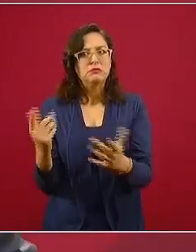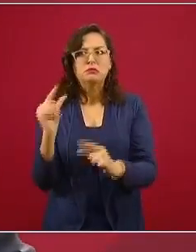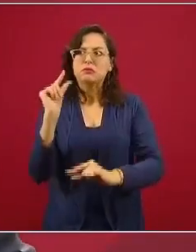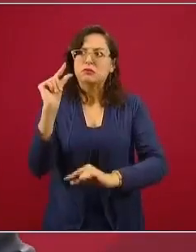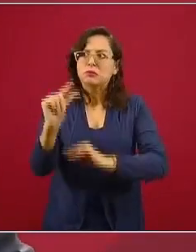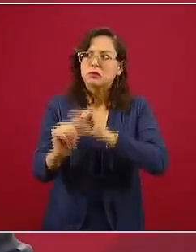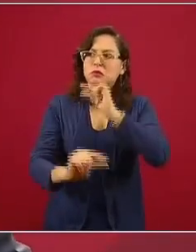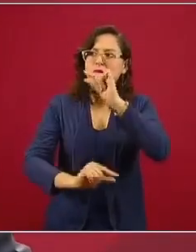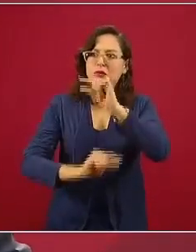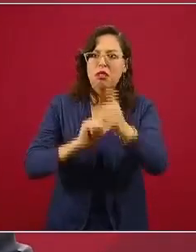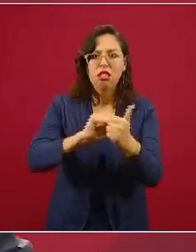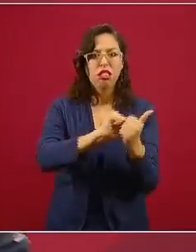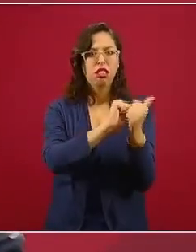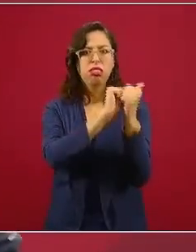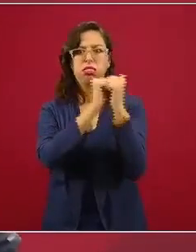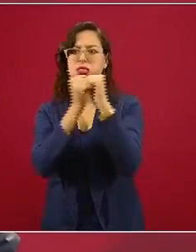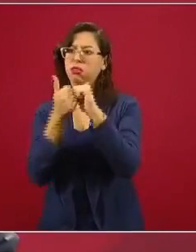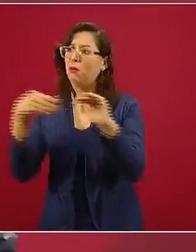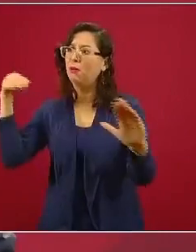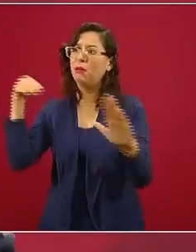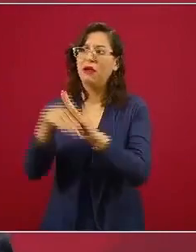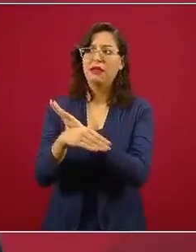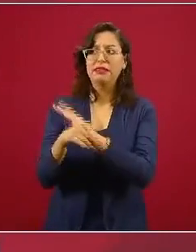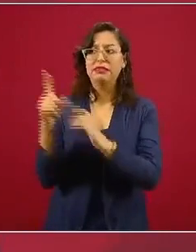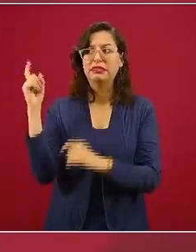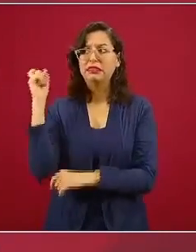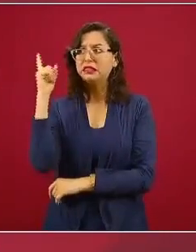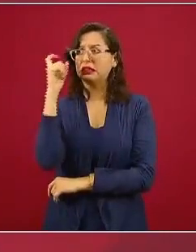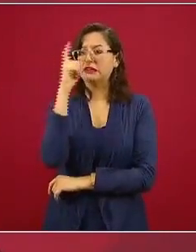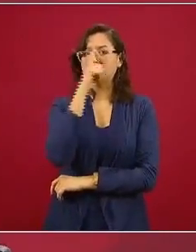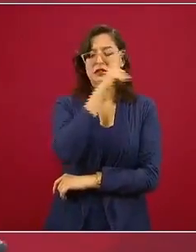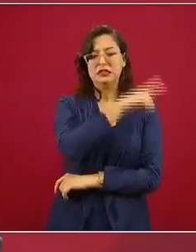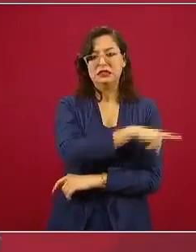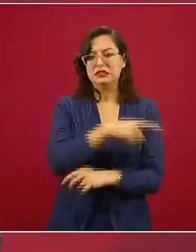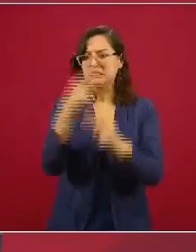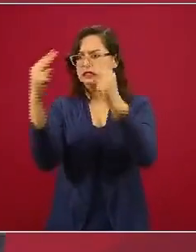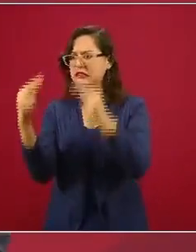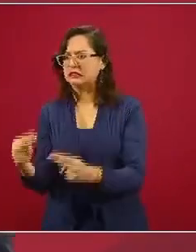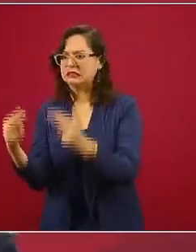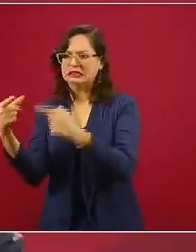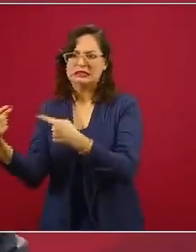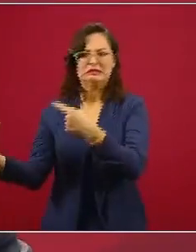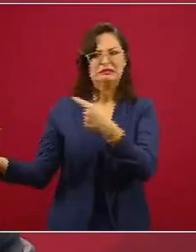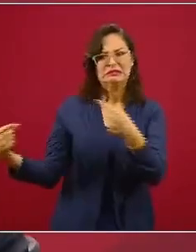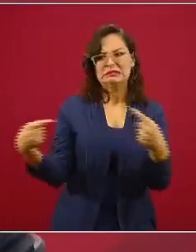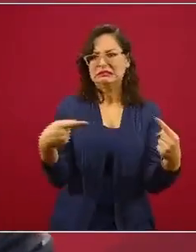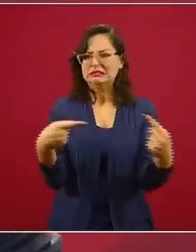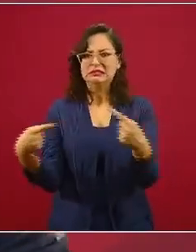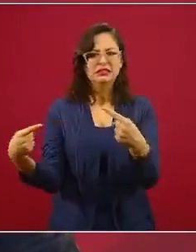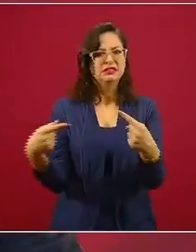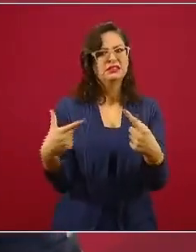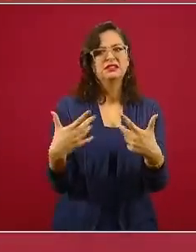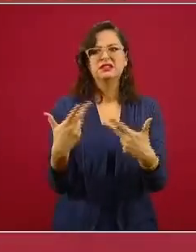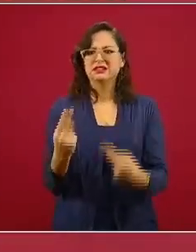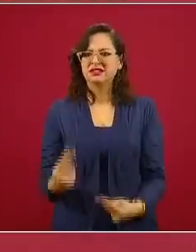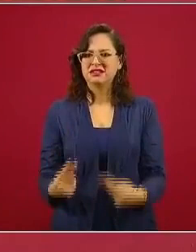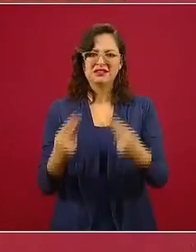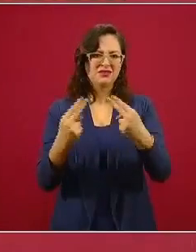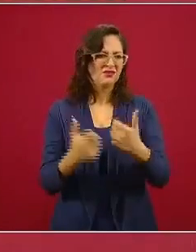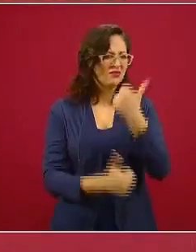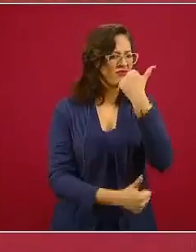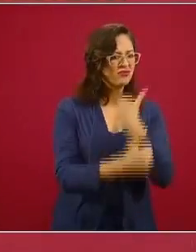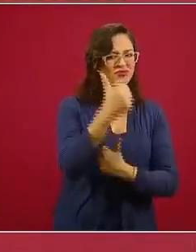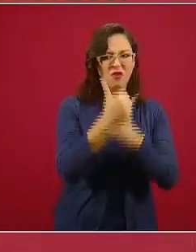a lo que habíamos pensado hace unos años. Hoy hay tensiones comerciales muy serias, hay competencias muy